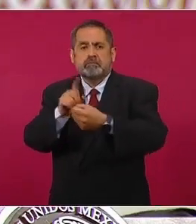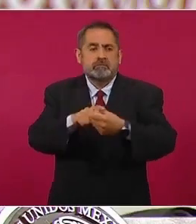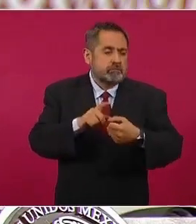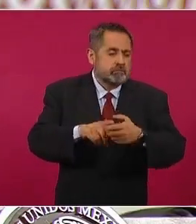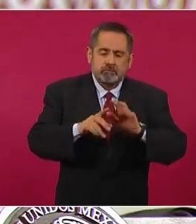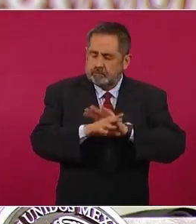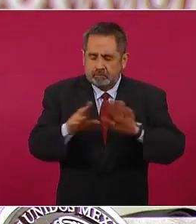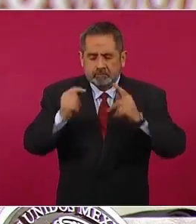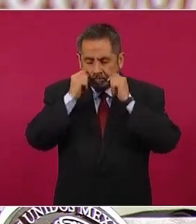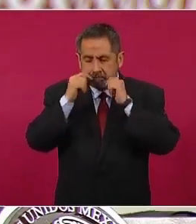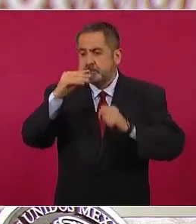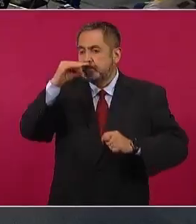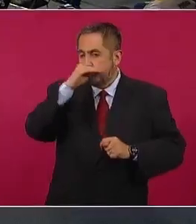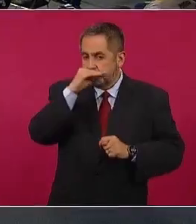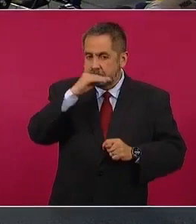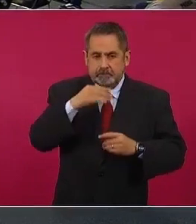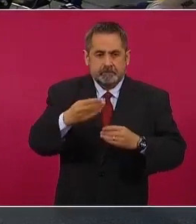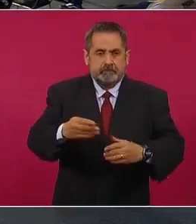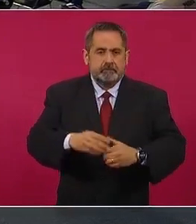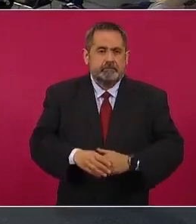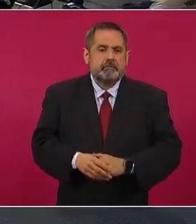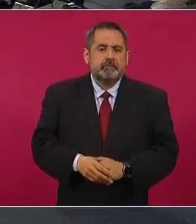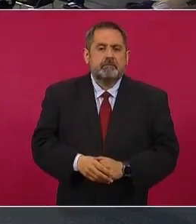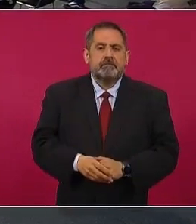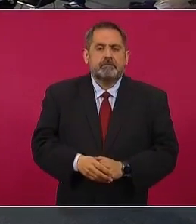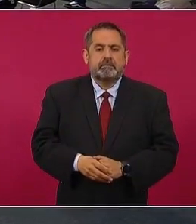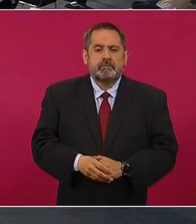de esa afiliación. Muchas gracias.